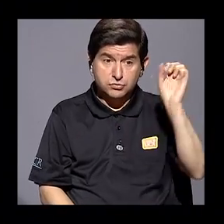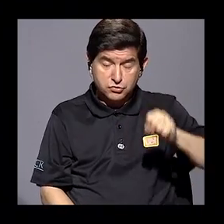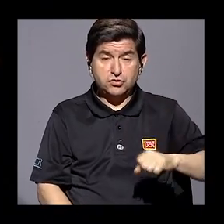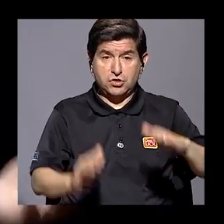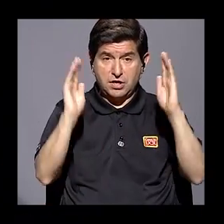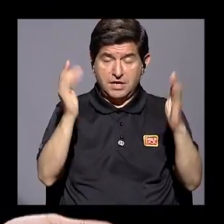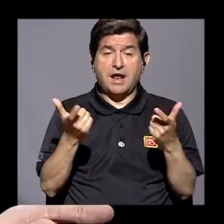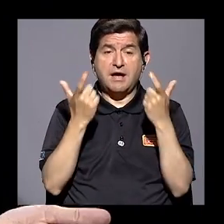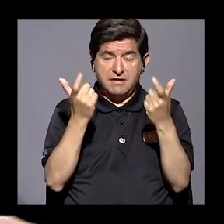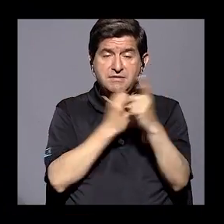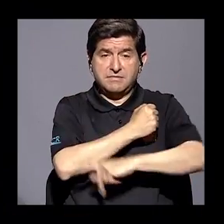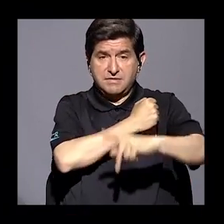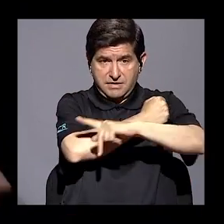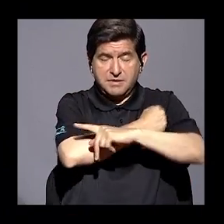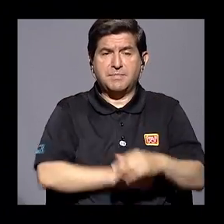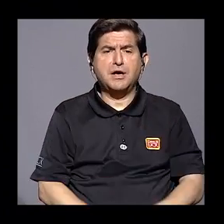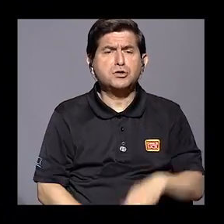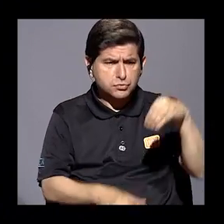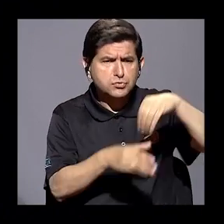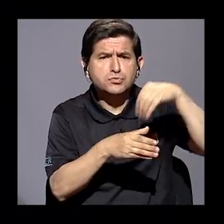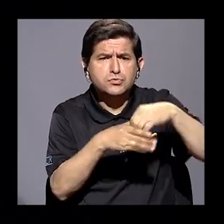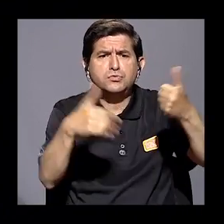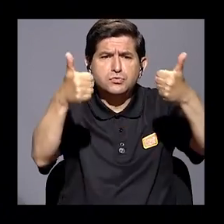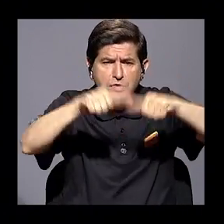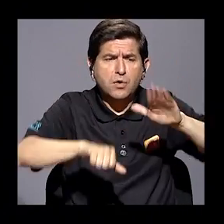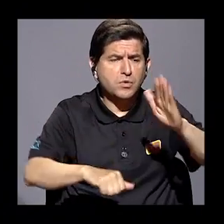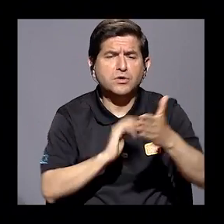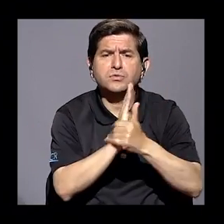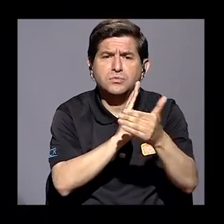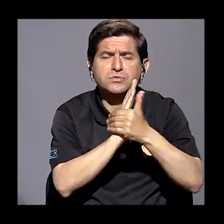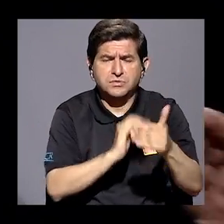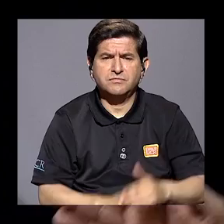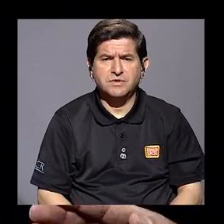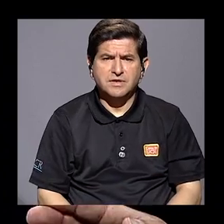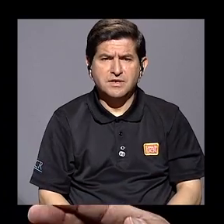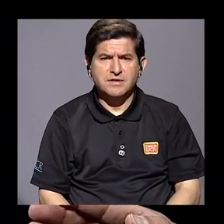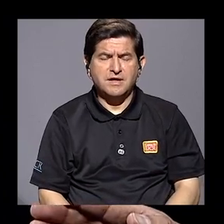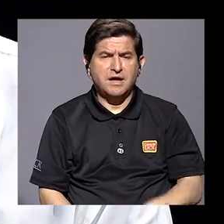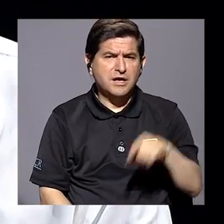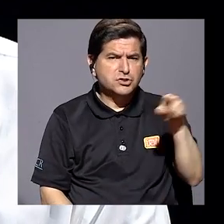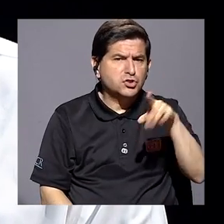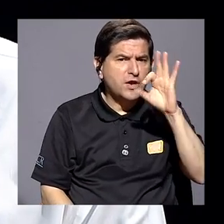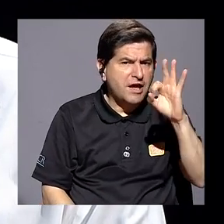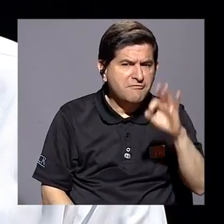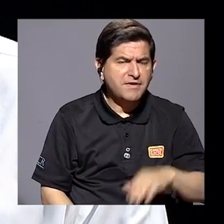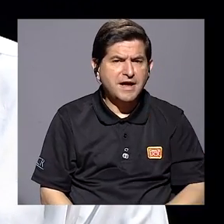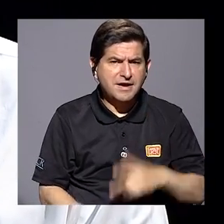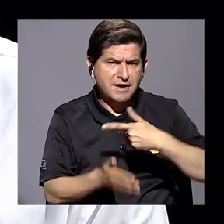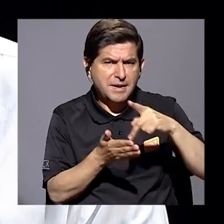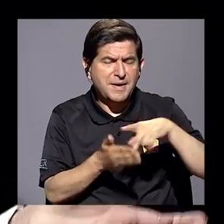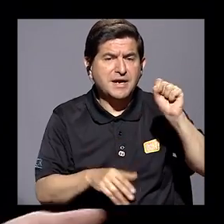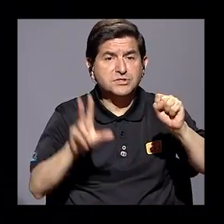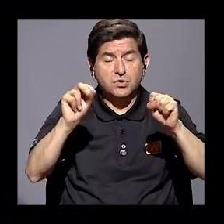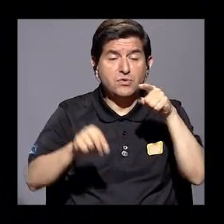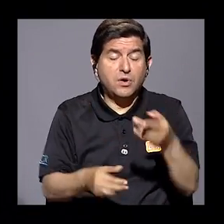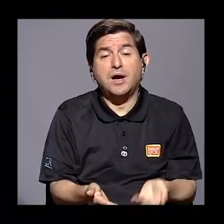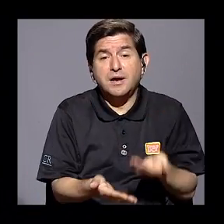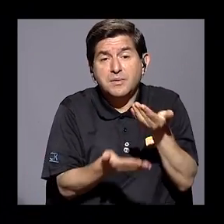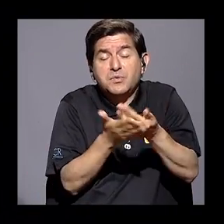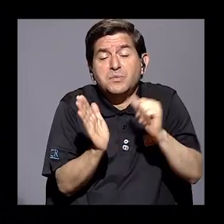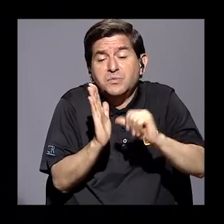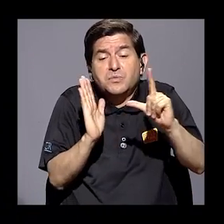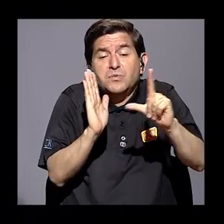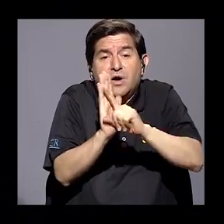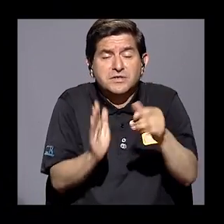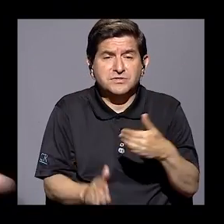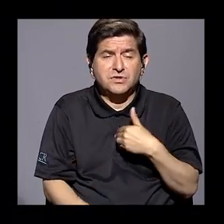las grandes riquezas de este país tendrían que estar contribuyendo de acuerdo a su capacidad cultural pero debería pagar impuestos y ahora bueno mira hay propuestas